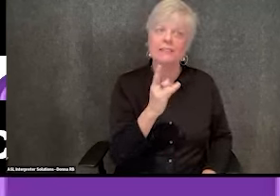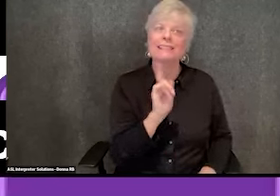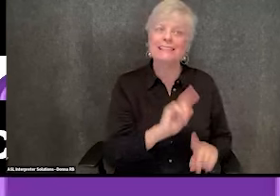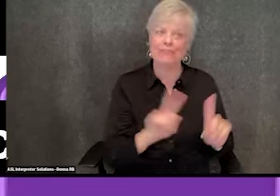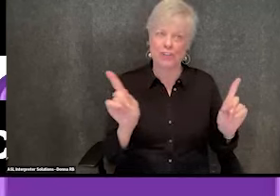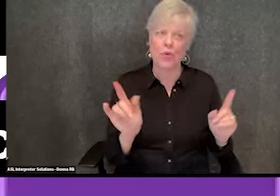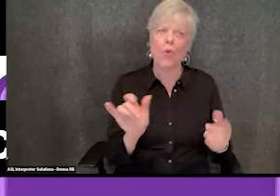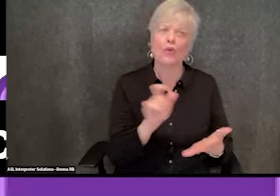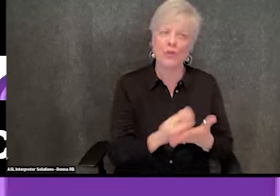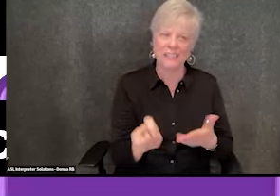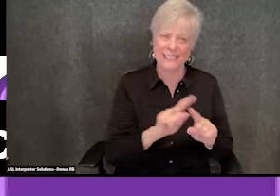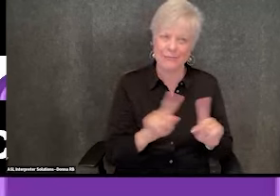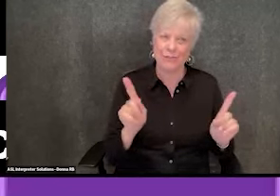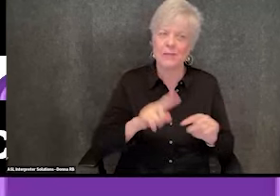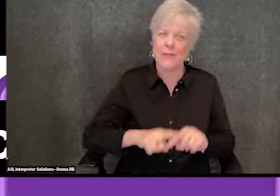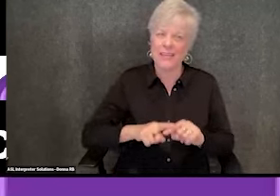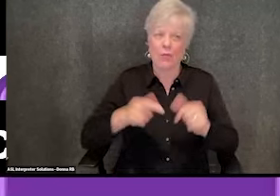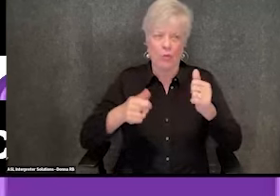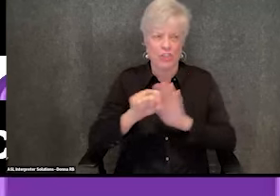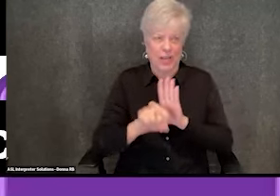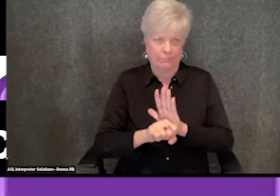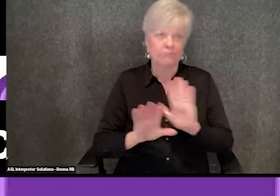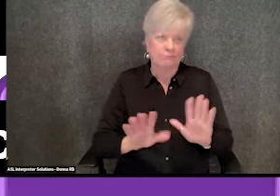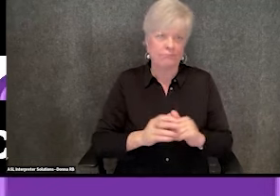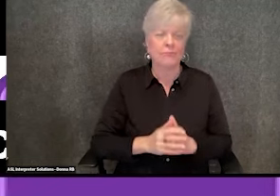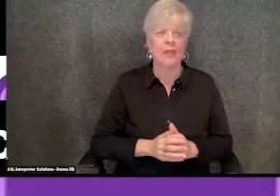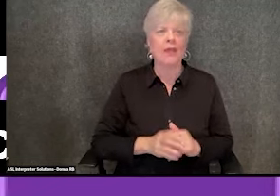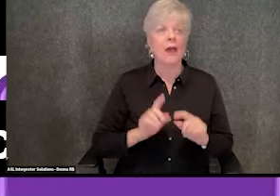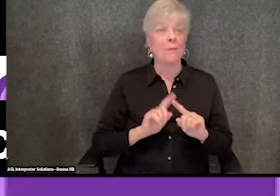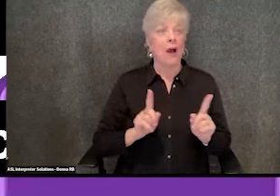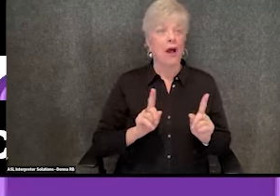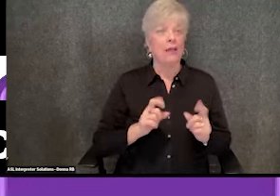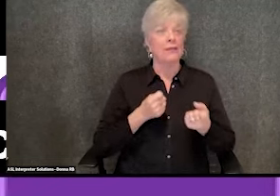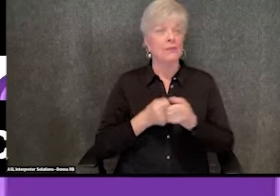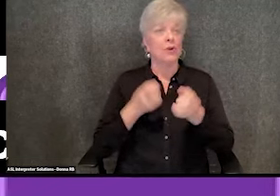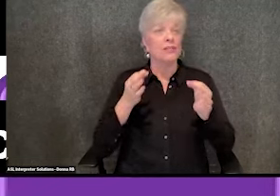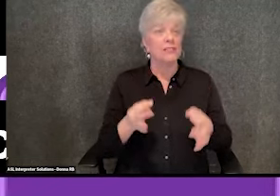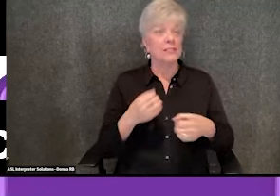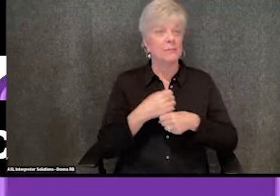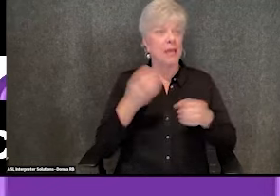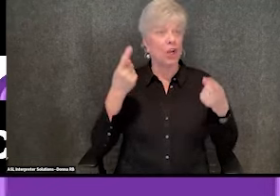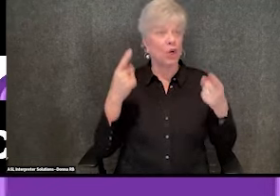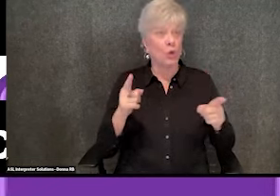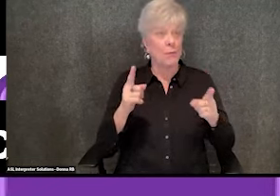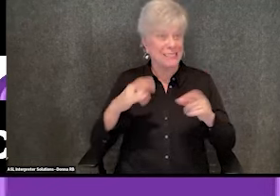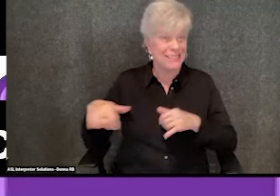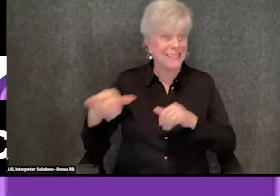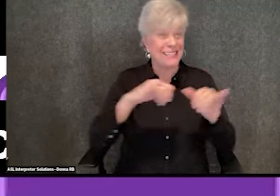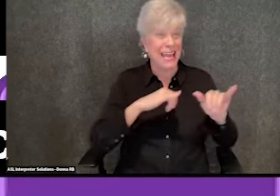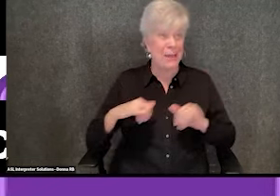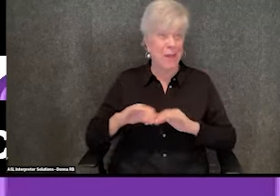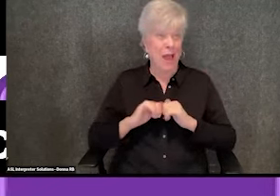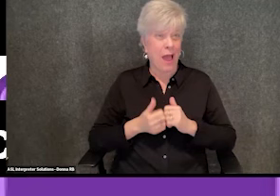estado. Puede variar un poco, pero lo que tienen en común es sobre la toma de decisiones con